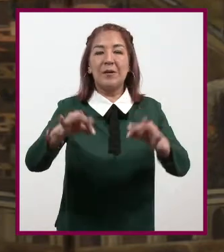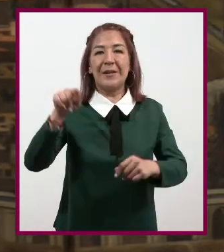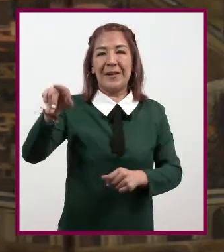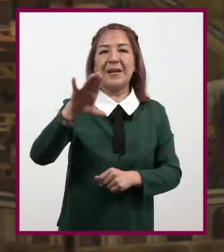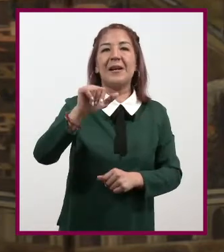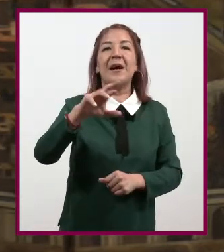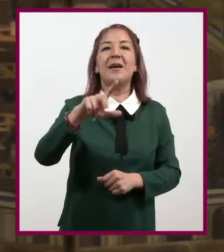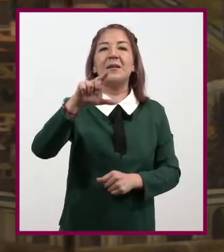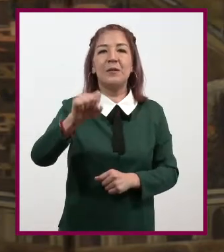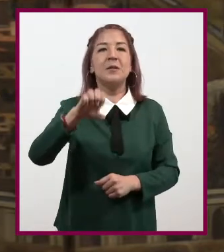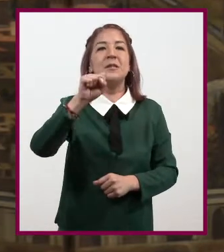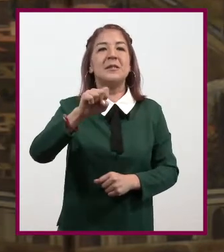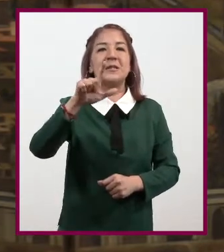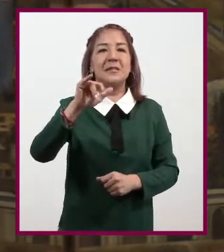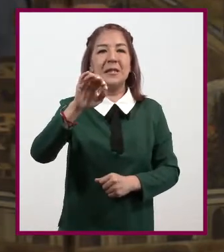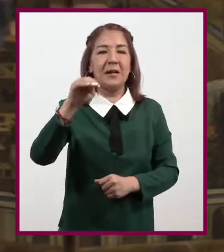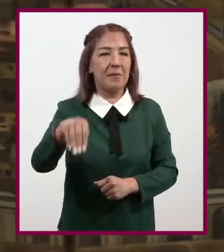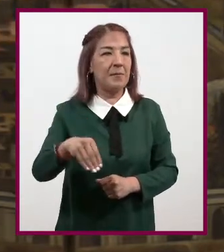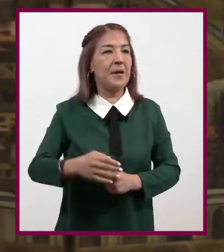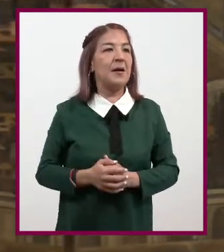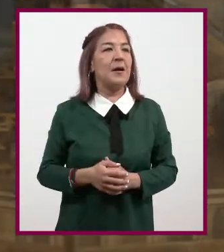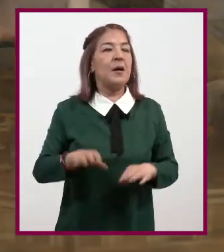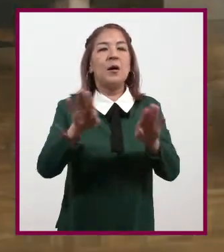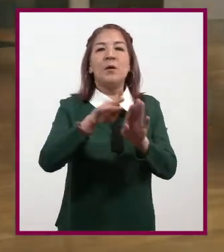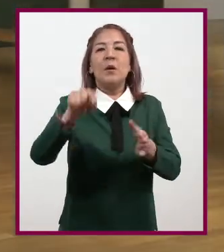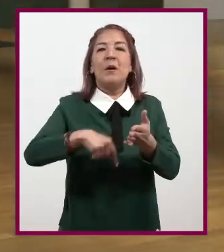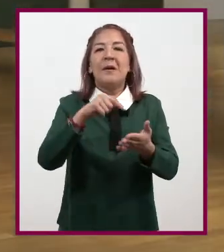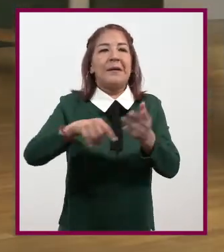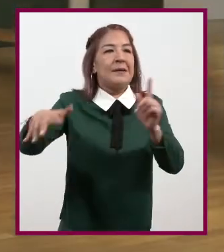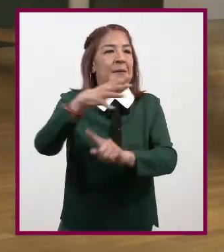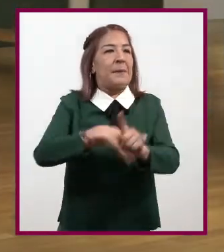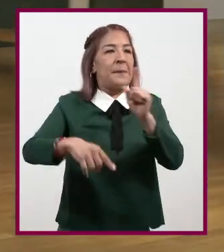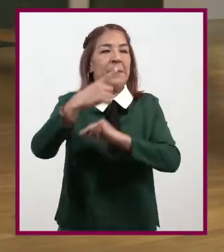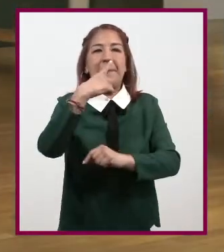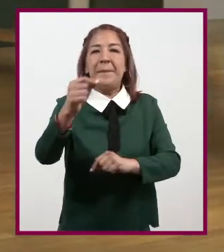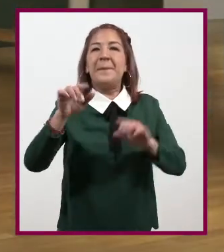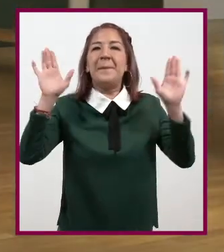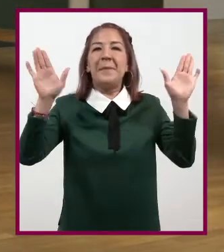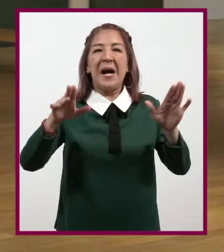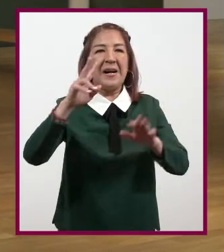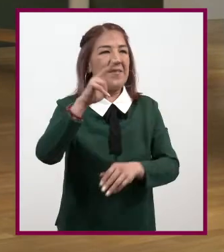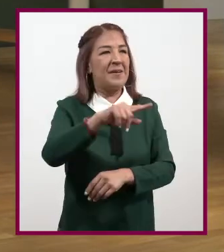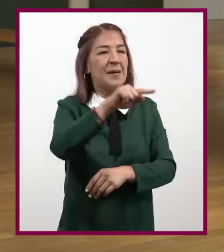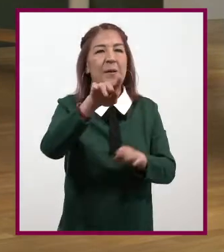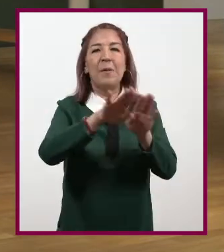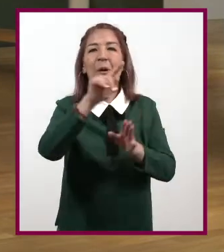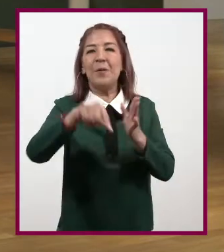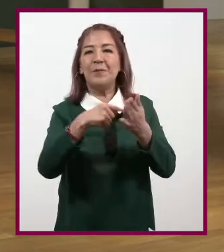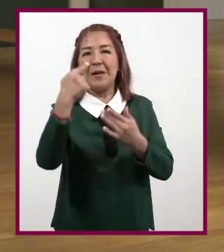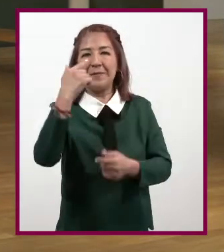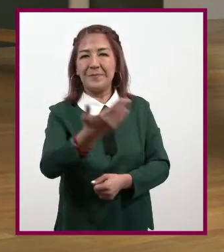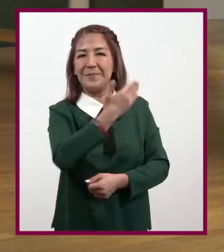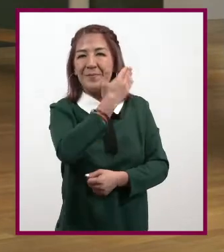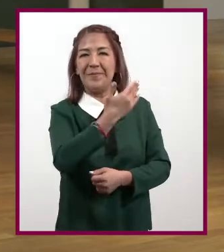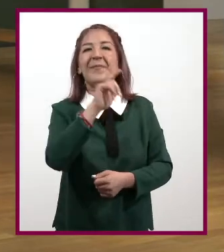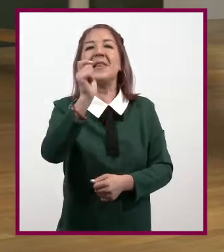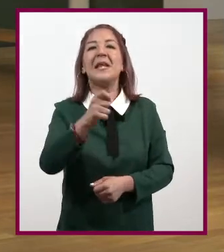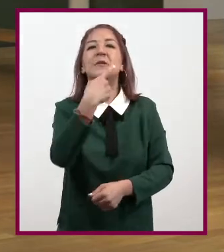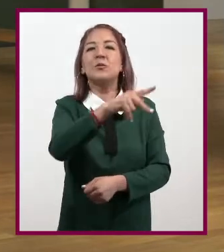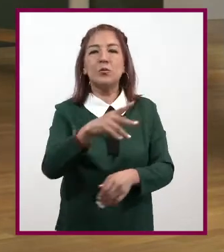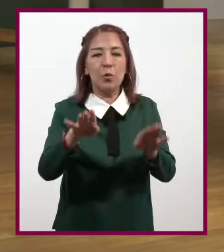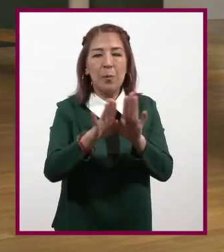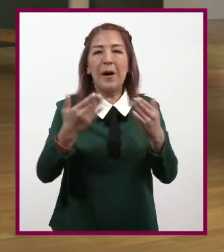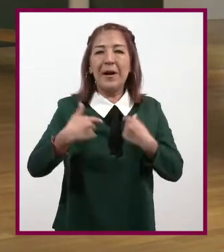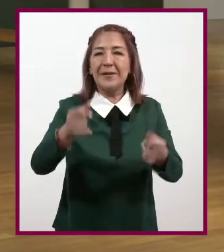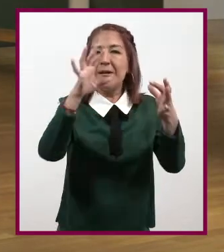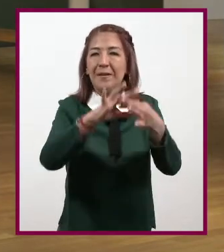Slim, y la vista de pájaro que se tiene en la ciudad está, digamos, entendido de esta manera.